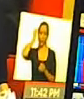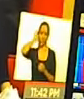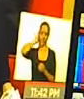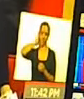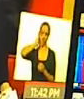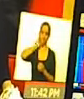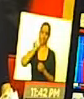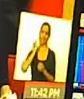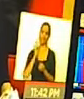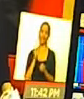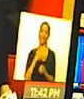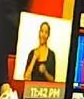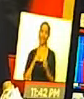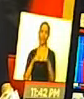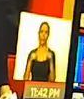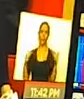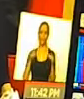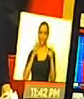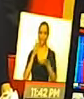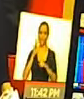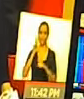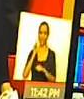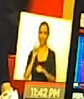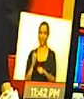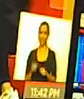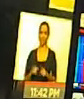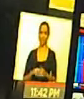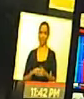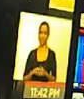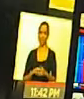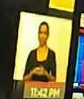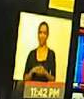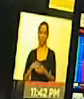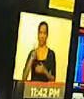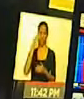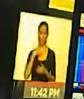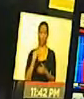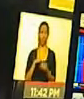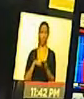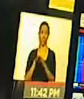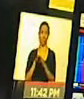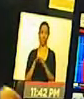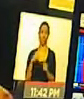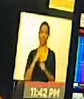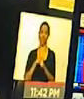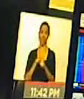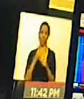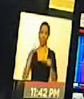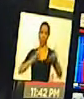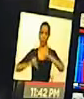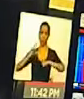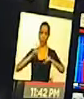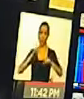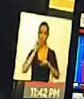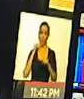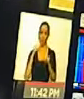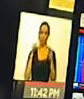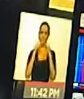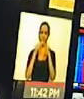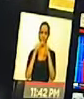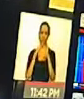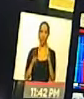queremos ampliar de 15 a 30 y tal. Porque bendecido y afortunado, emprendedor, los laboratorios de cocaína en mi finca. Con posibilidad